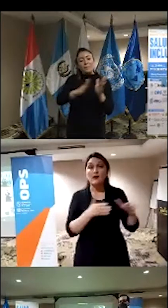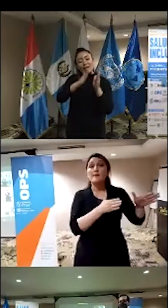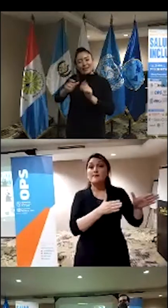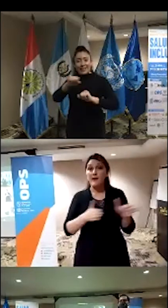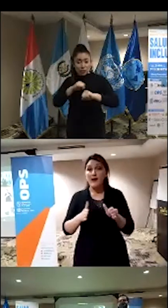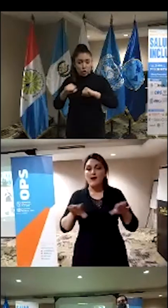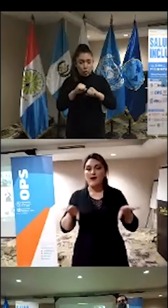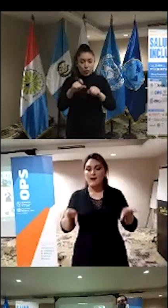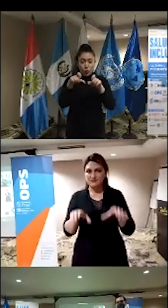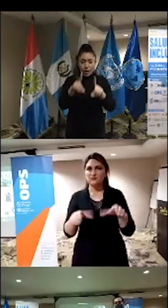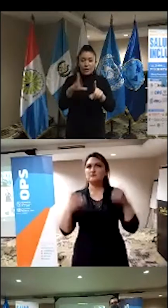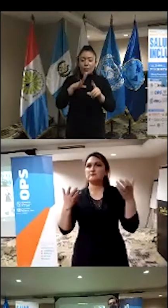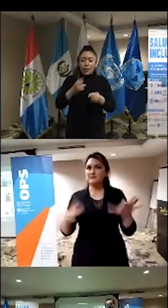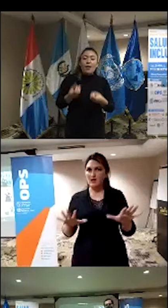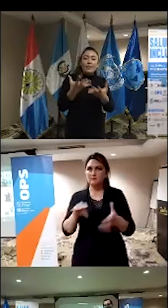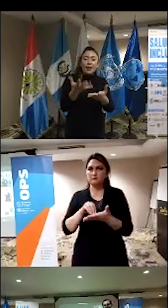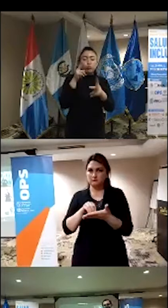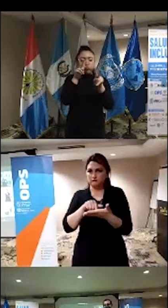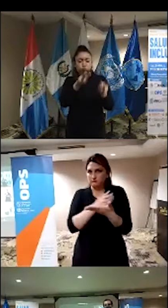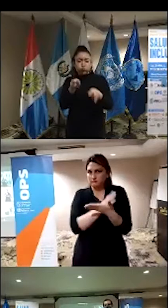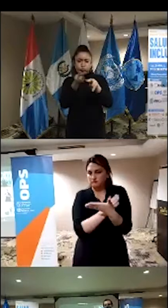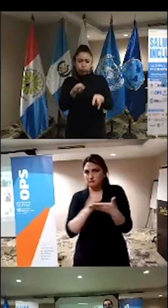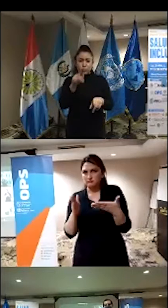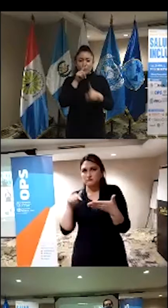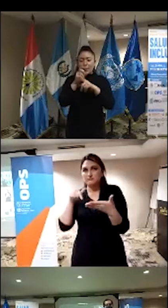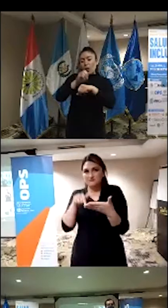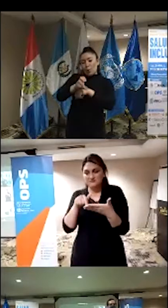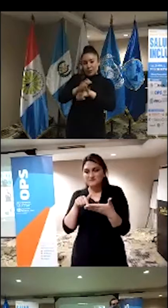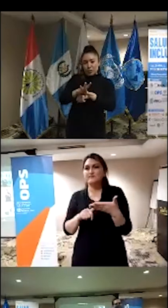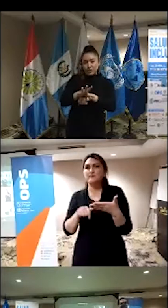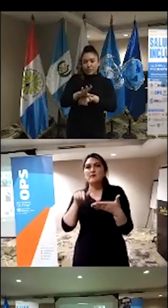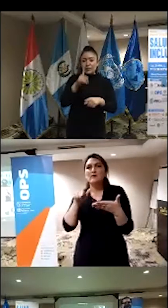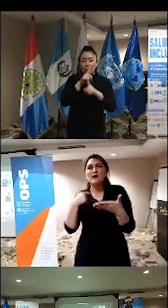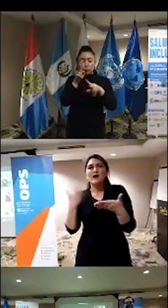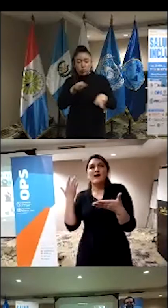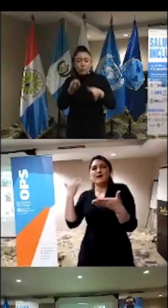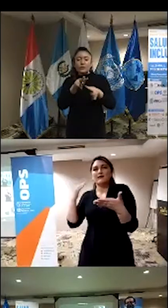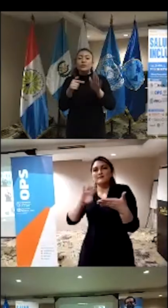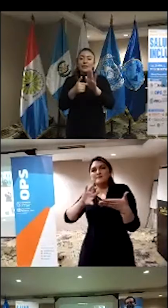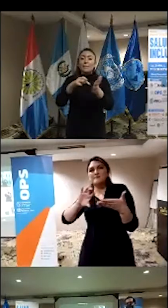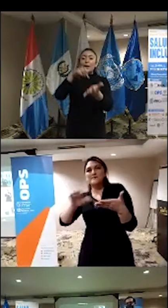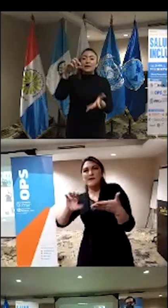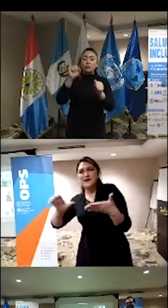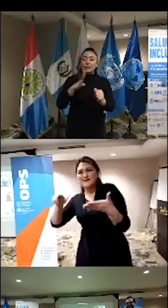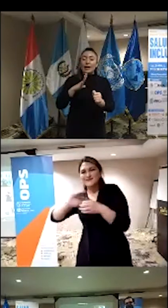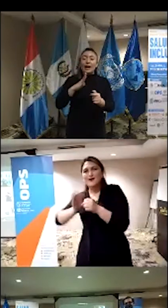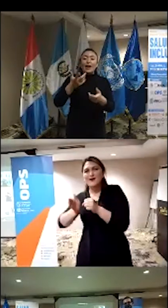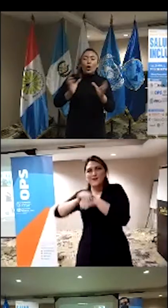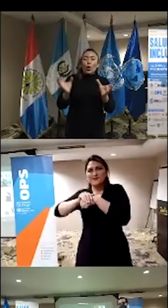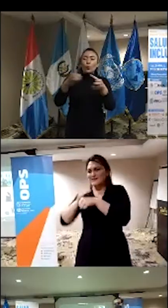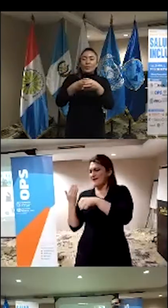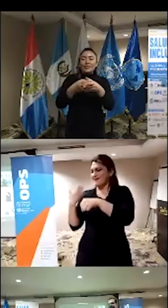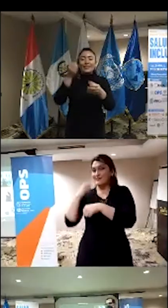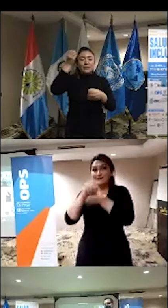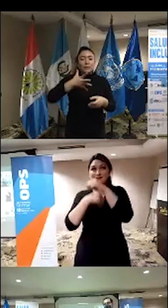de acción que emana de las observaciones, de las recomendaciones y observaciones de país que hiciera el Comité de Expertos en el año